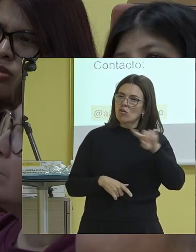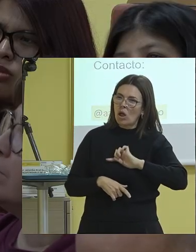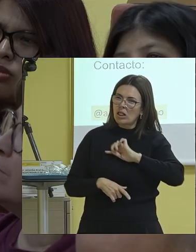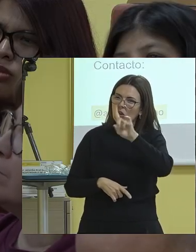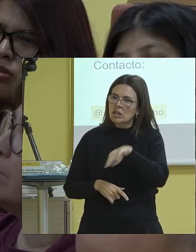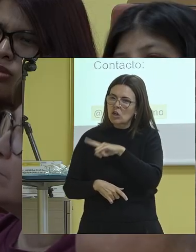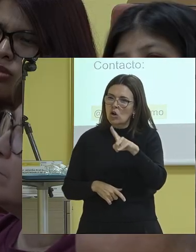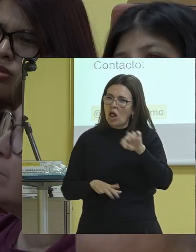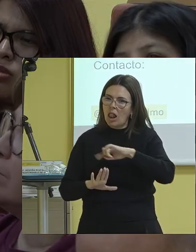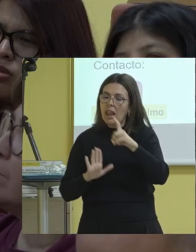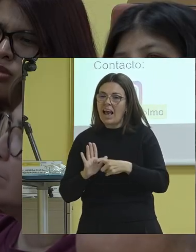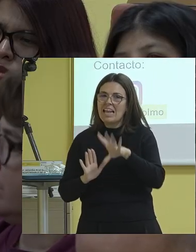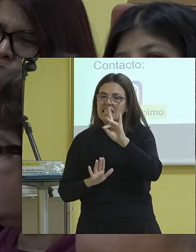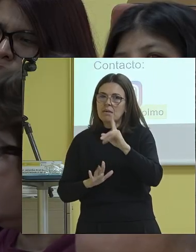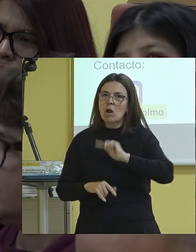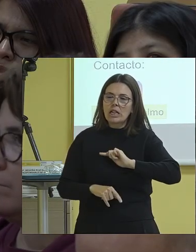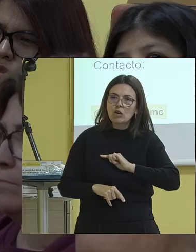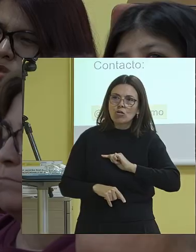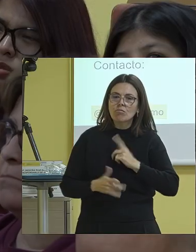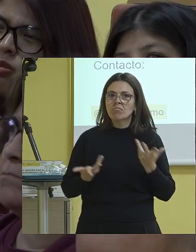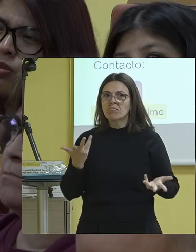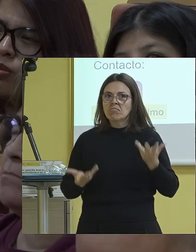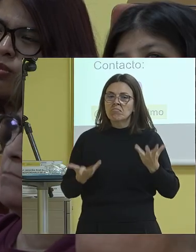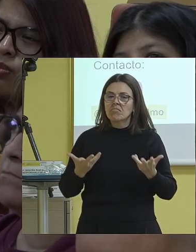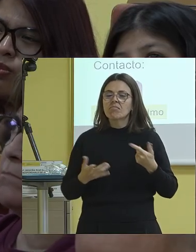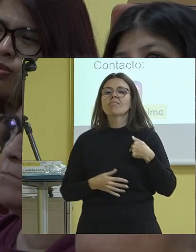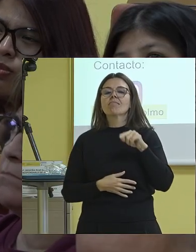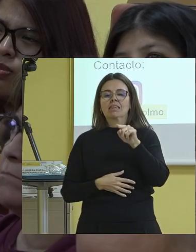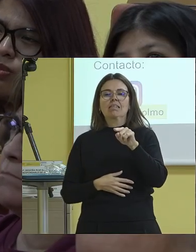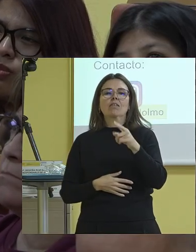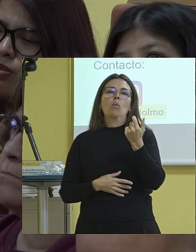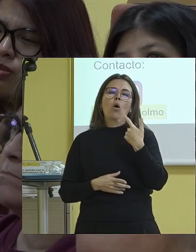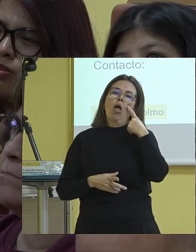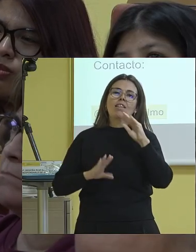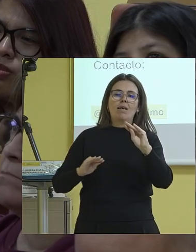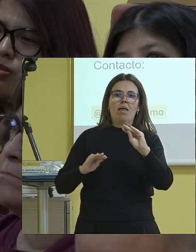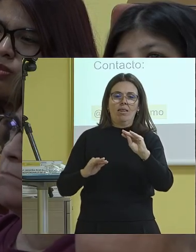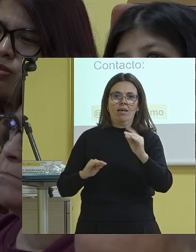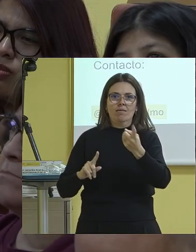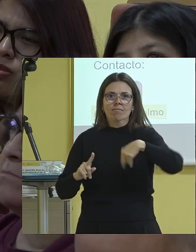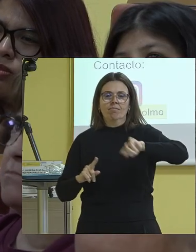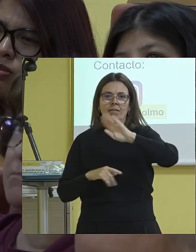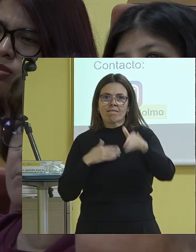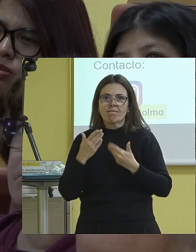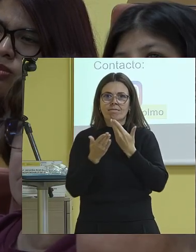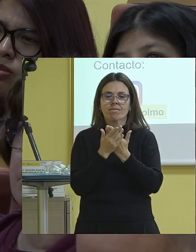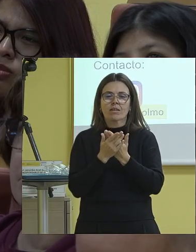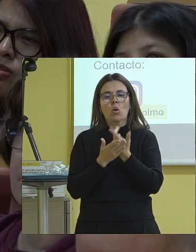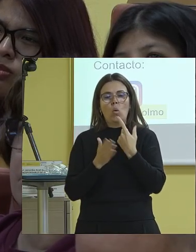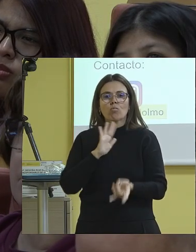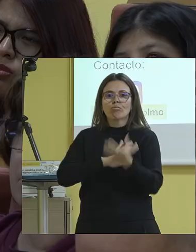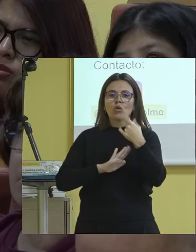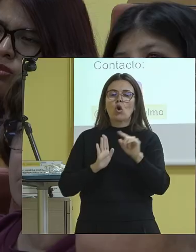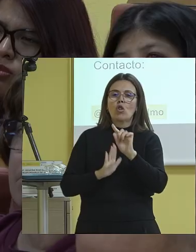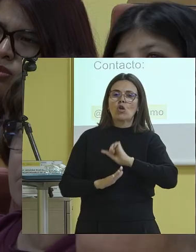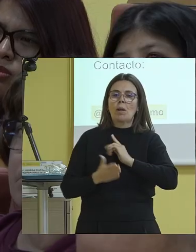ético? Es legal, pero ¿es ético? Entonces quizá yo hay un poco esa llamada a solicitar un código deontológico, tanto